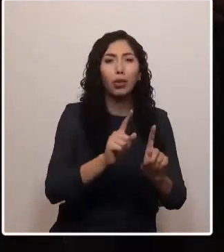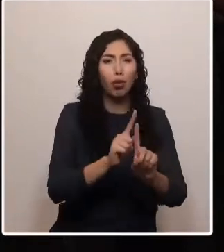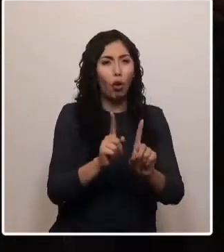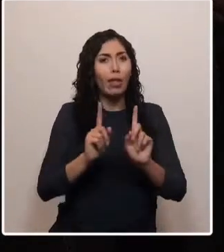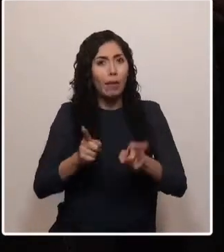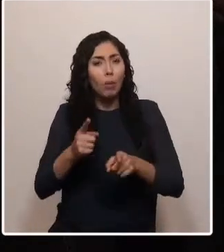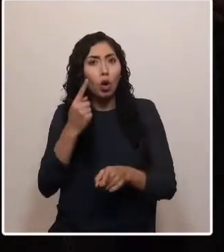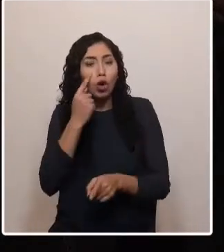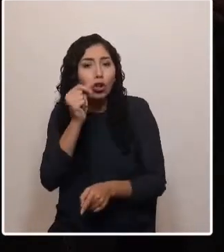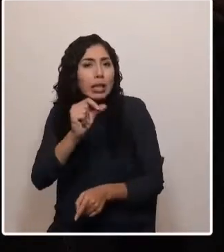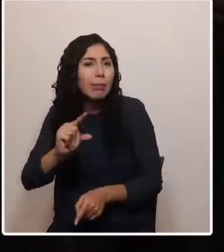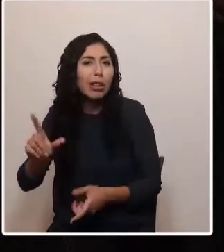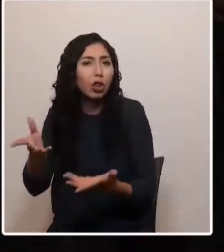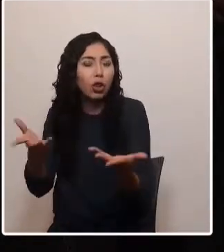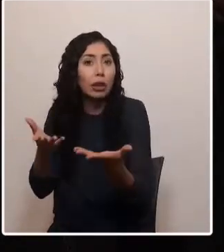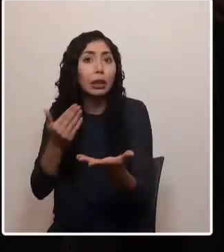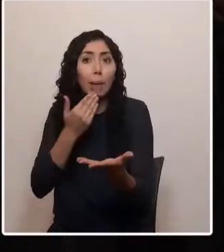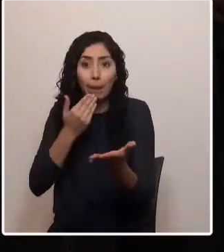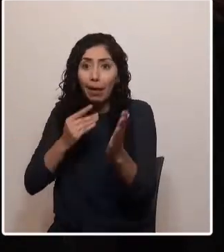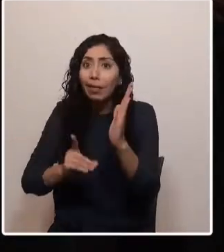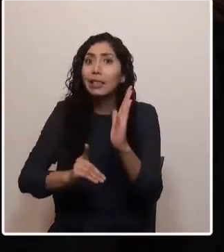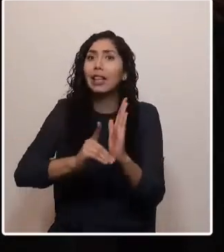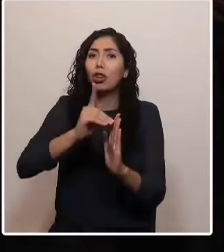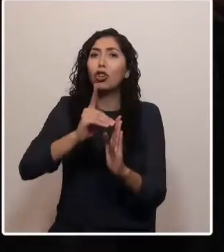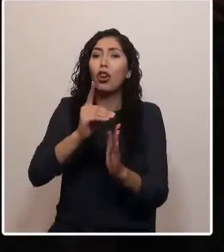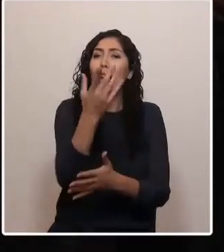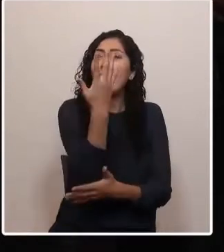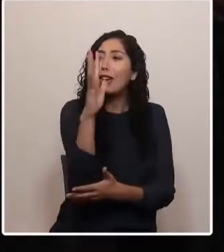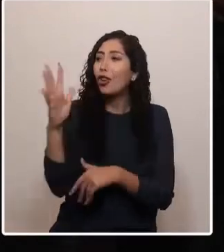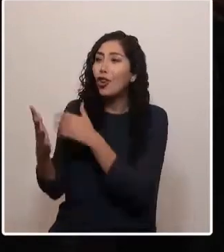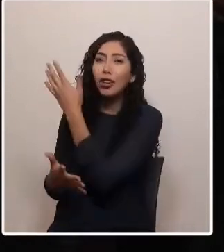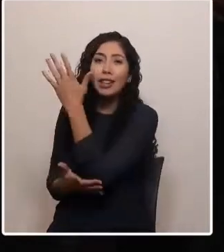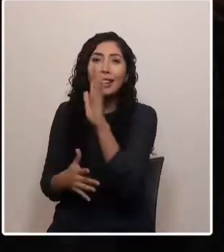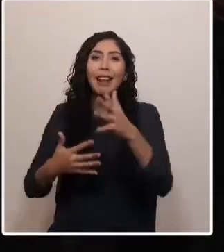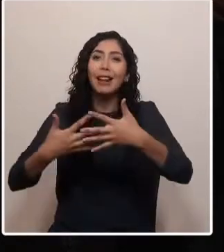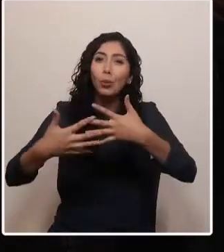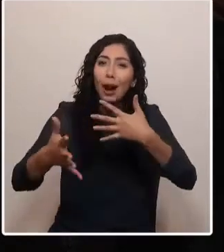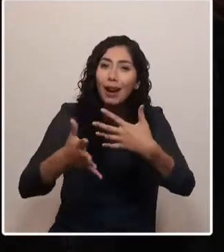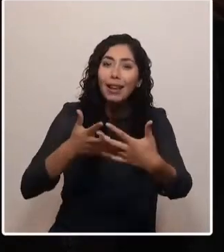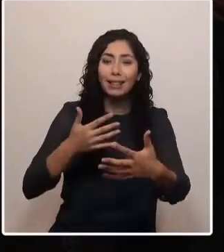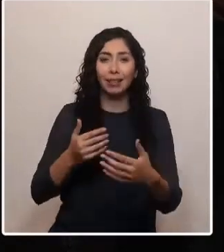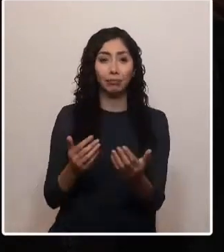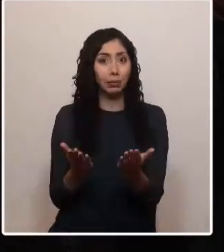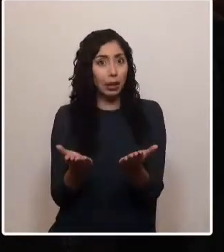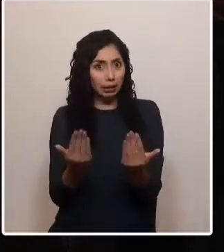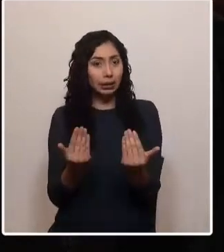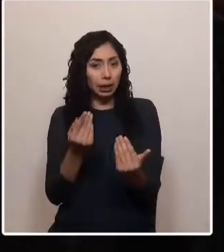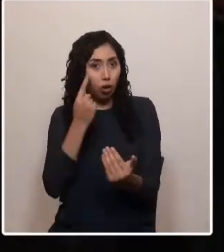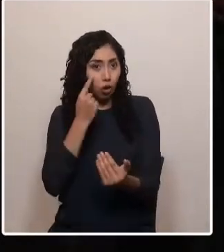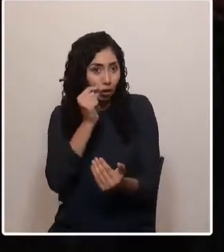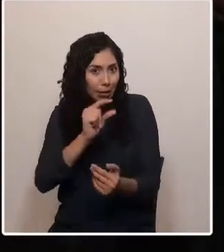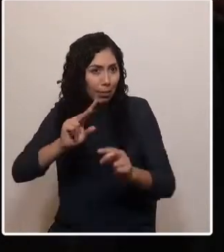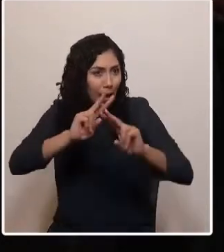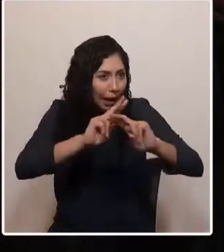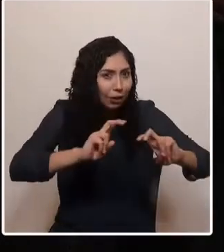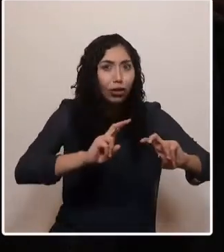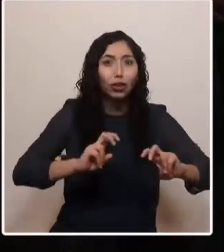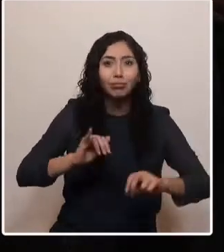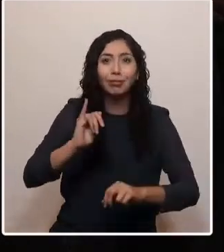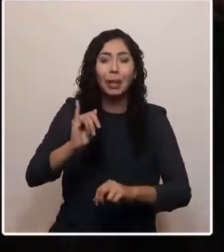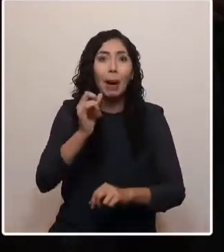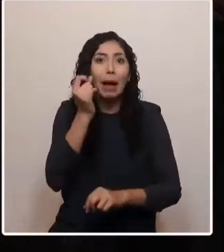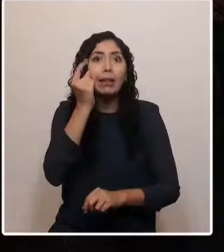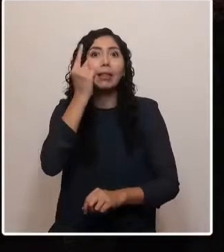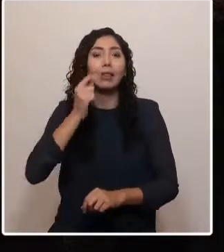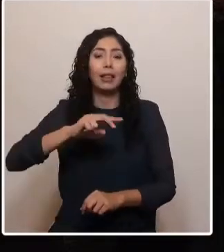permita el desarrollo también y la protección de la ecología, de la naturaleza. Es necesaria la generación del conocimiento para el análisis y comprensión de nuestra